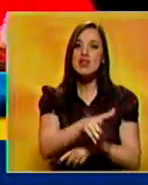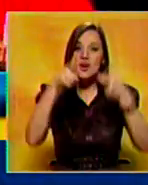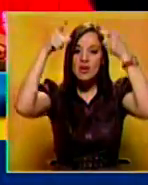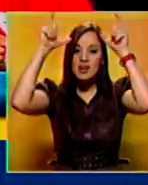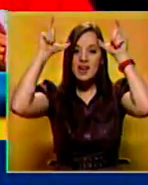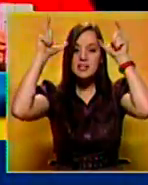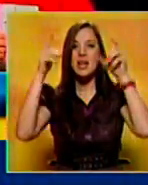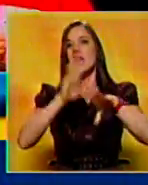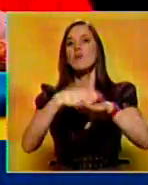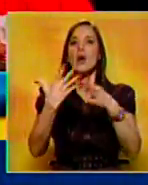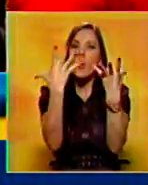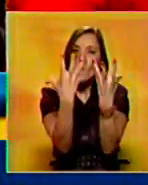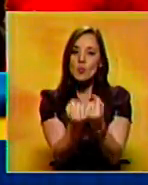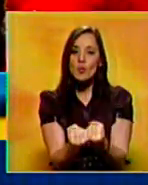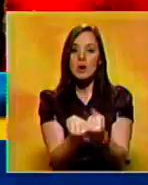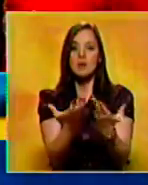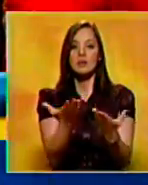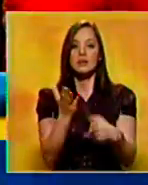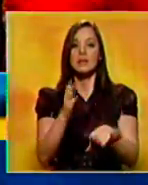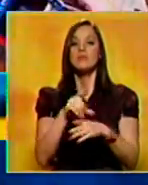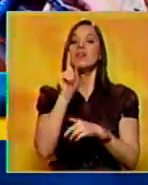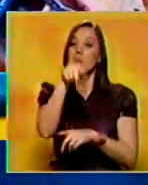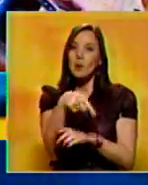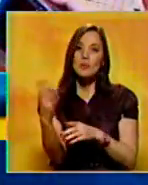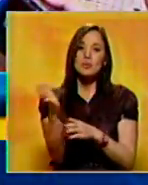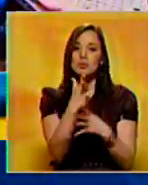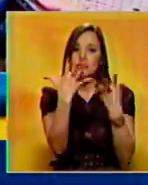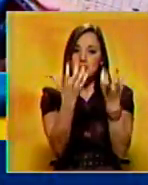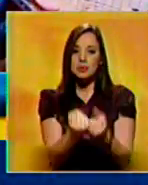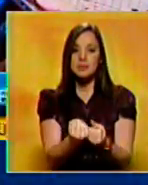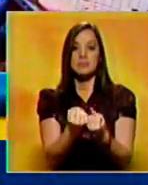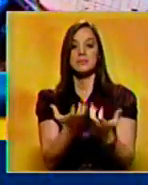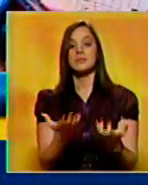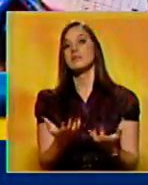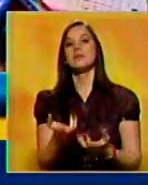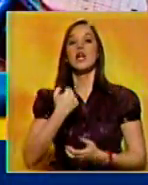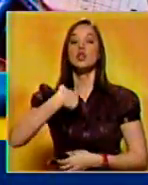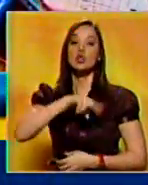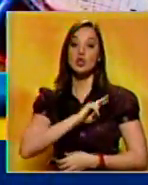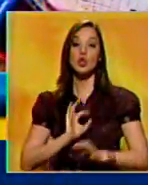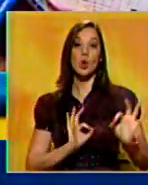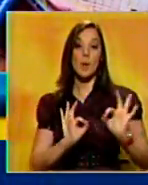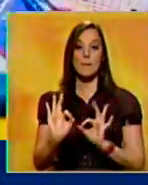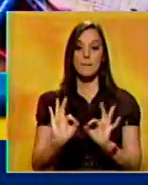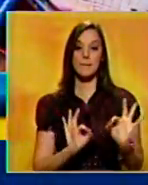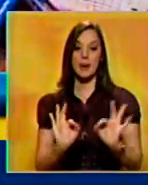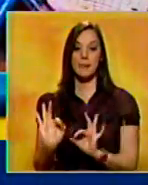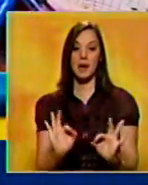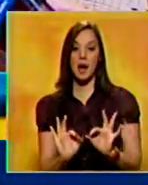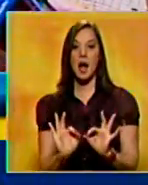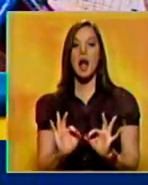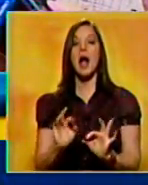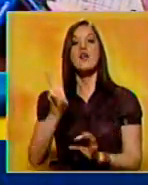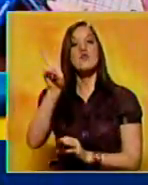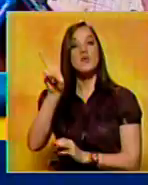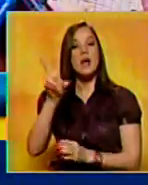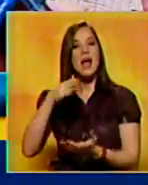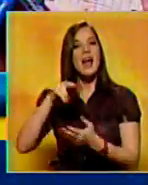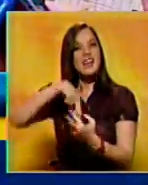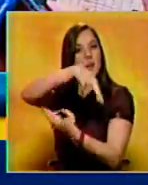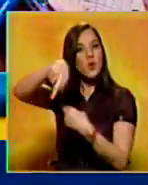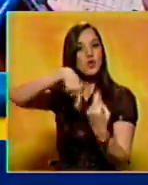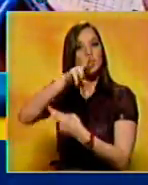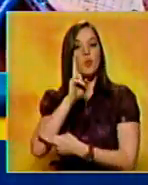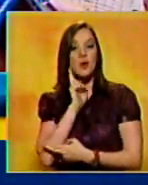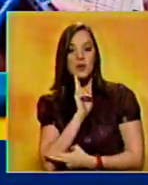cambios climáticos y el efecto del fenómeno del Niño. Es decir, prepararnos para una nueva etapa de la revolución bolivariana, que sin duda